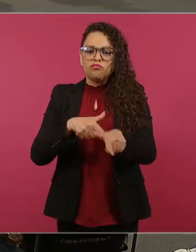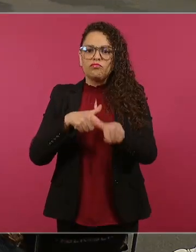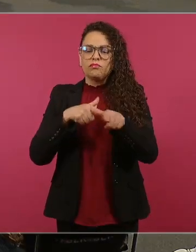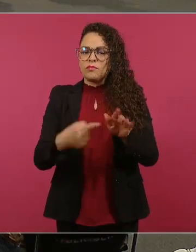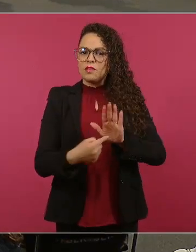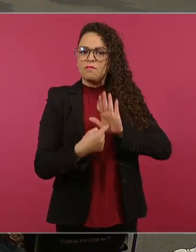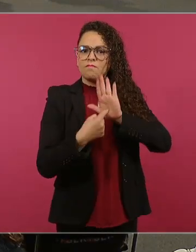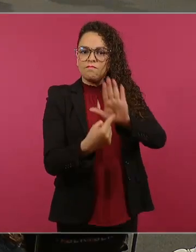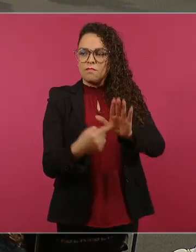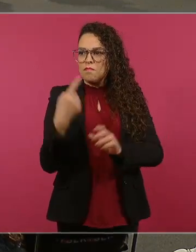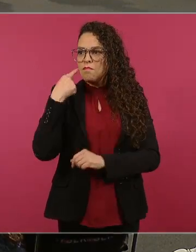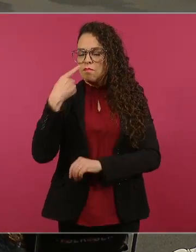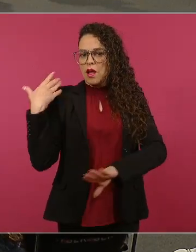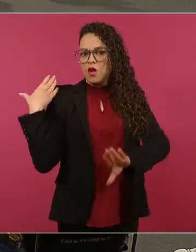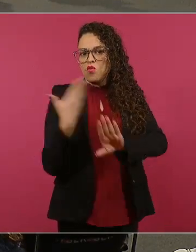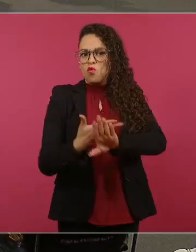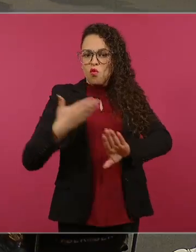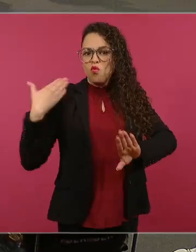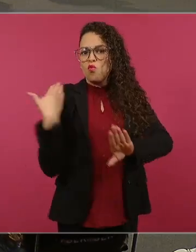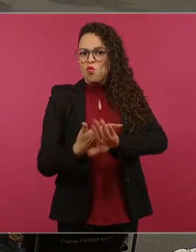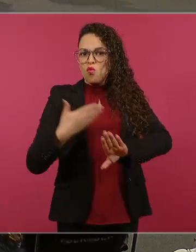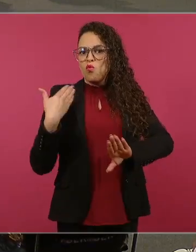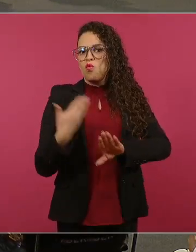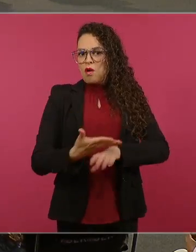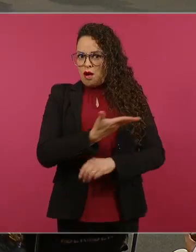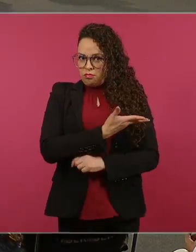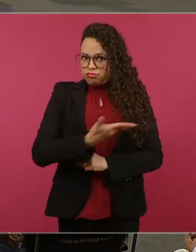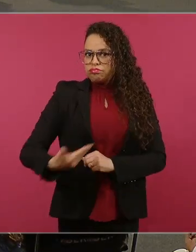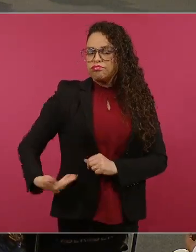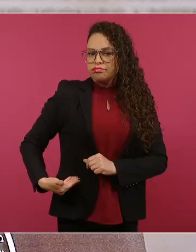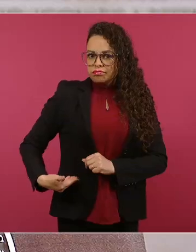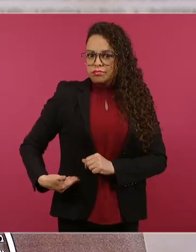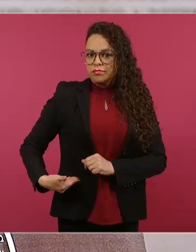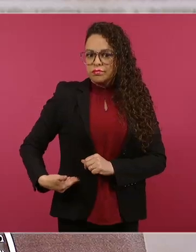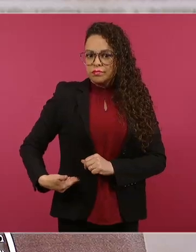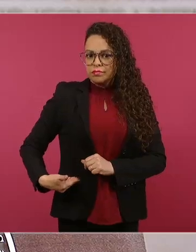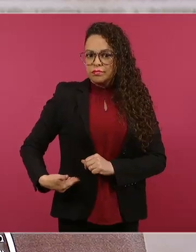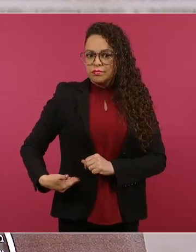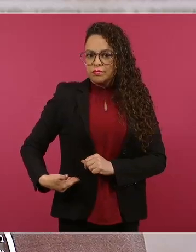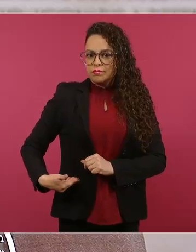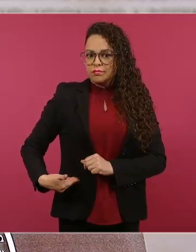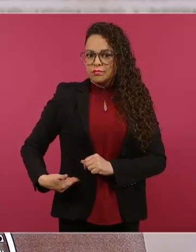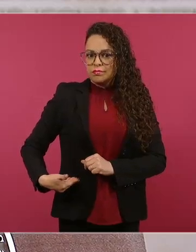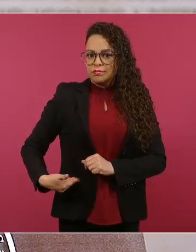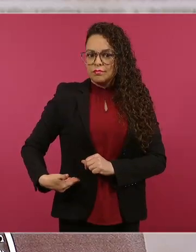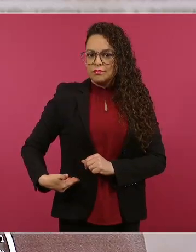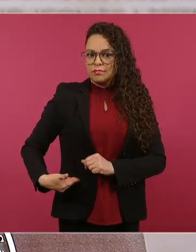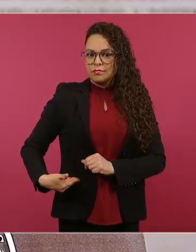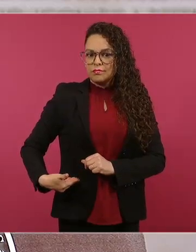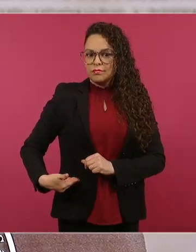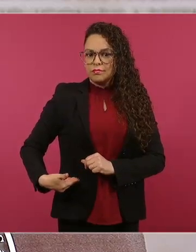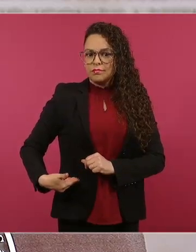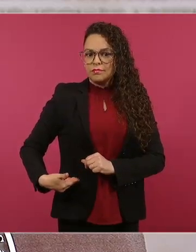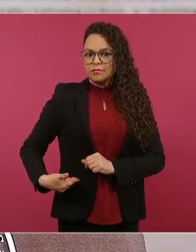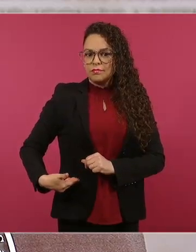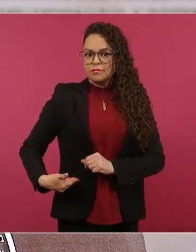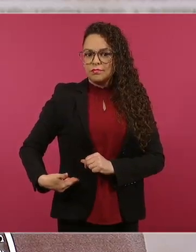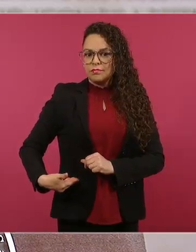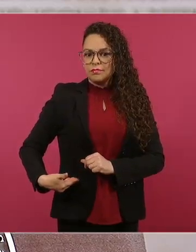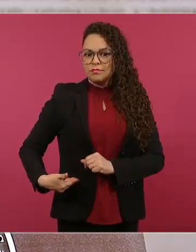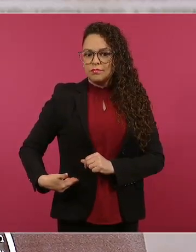por supuesto, que todo es al calor de